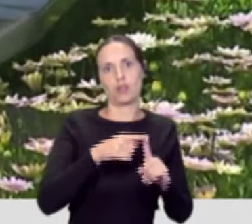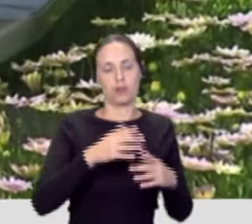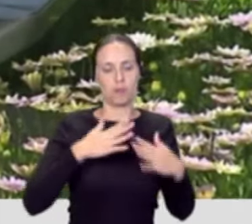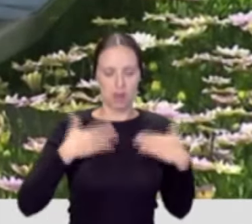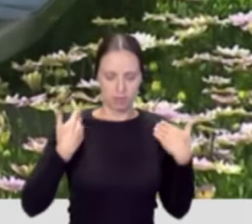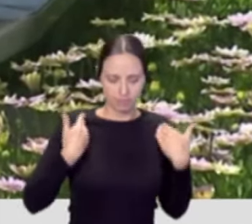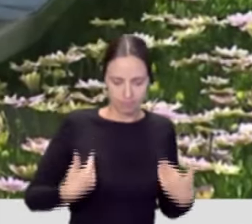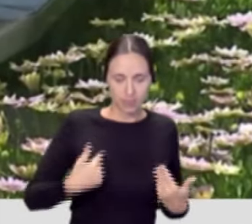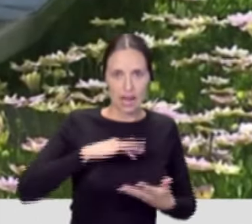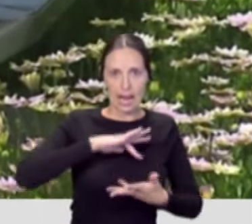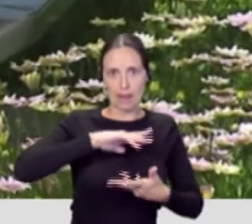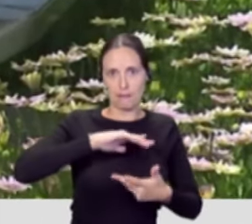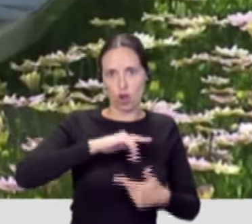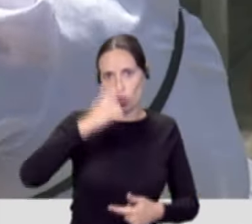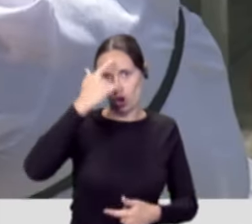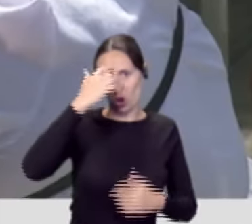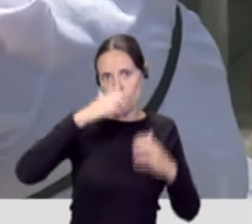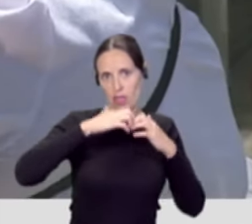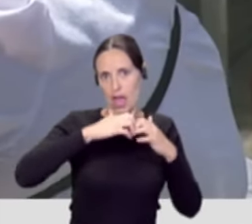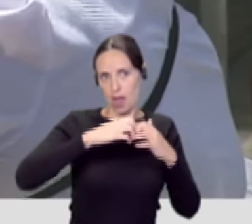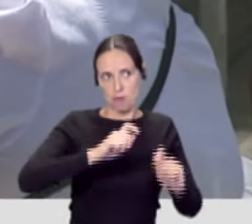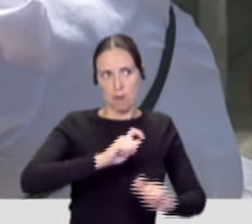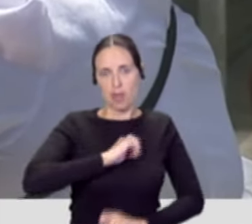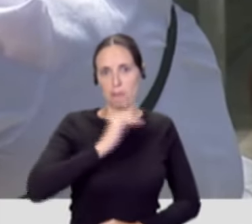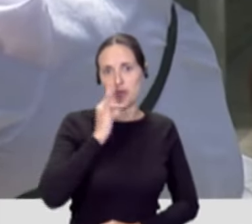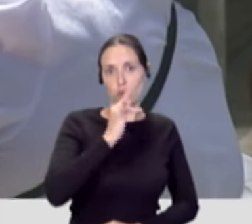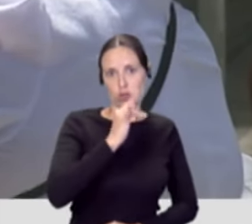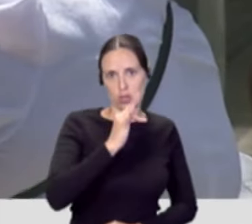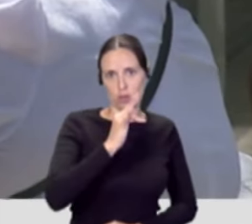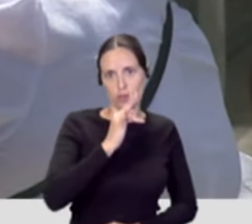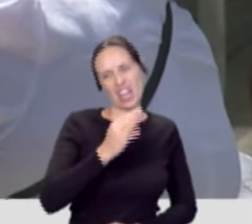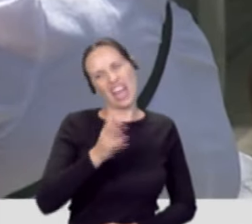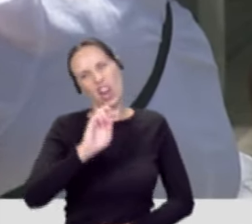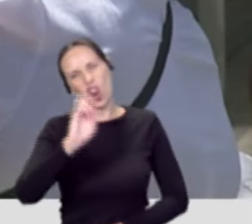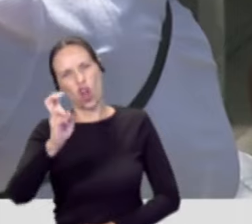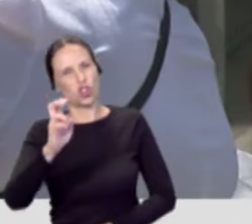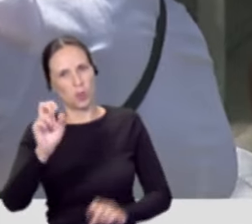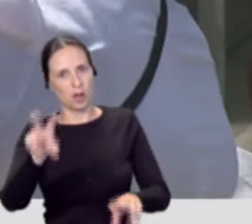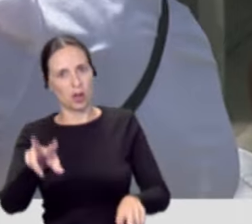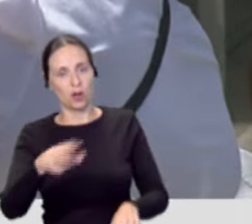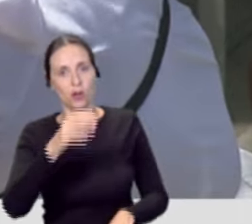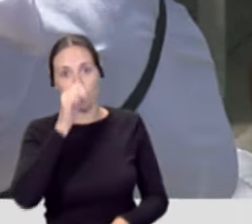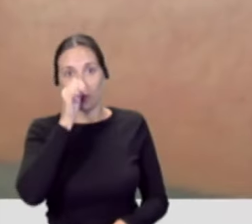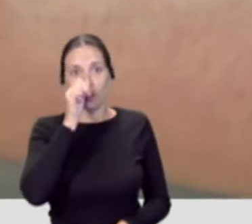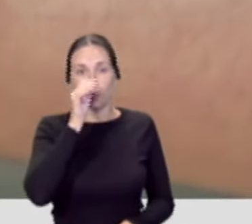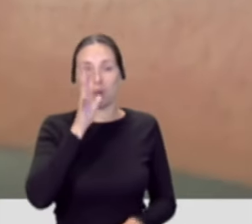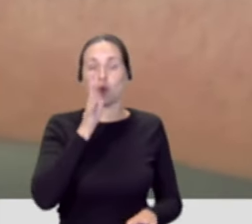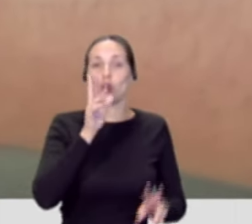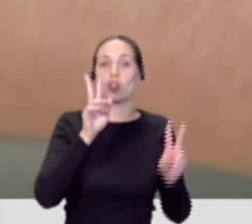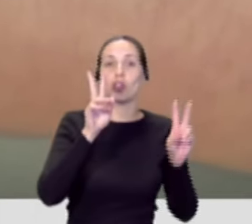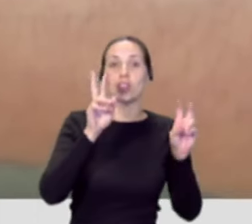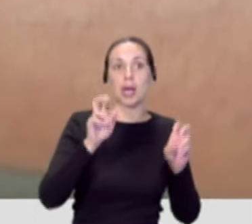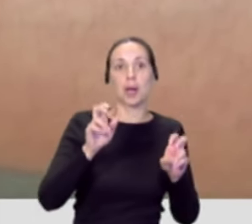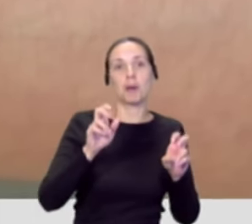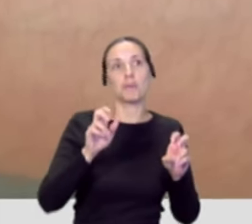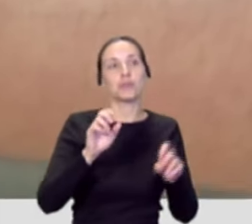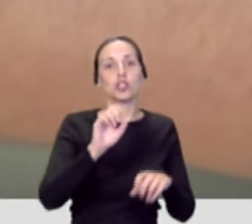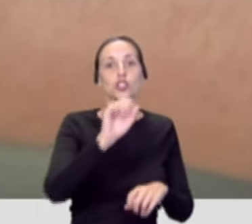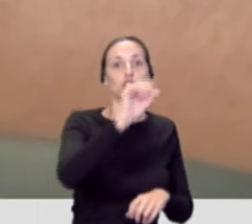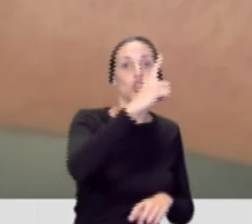el anterior. Digamos que vamos a favor del horario de la vigilia-sueño del sol-luna, ¿no? Digamos